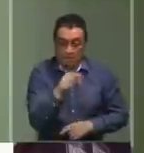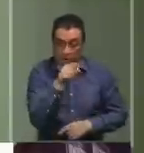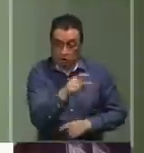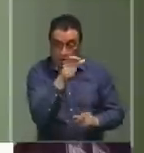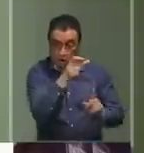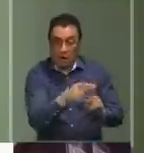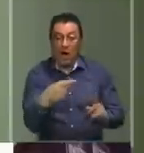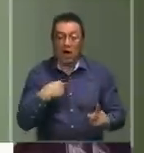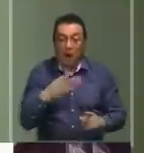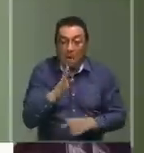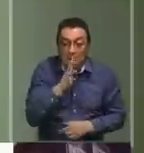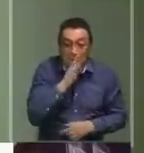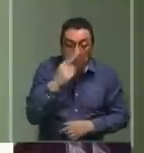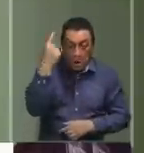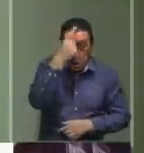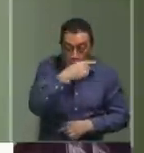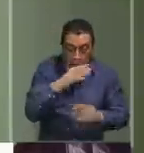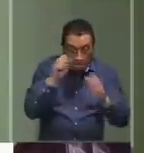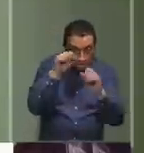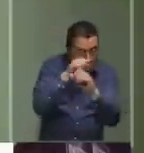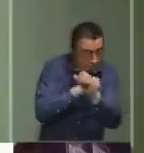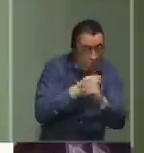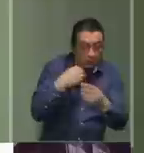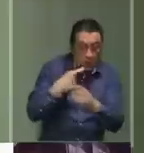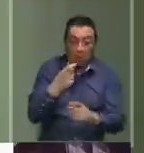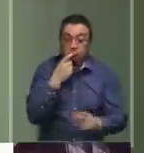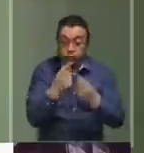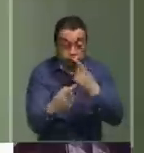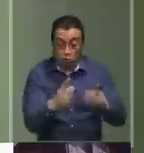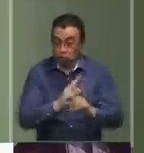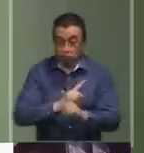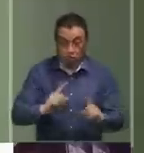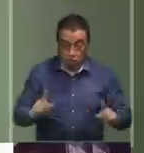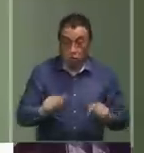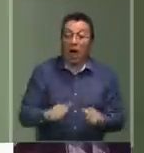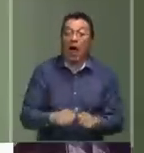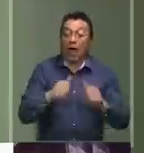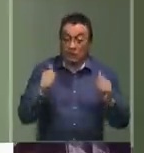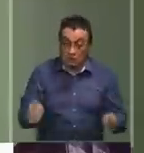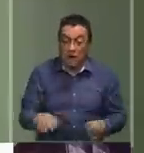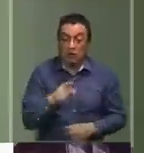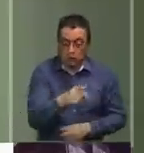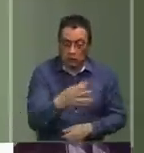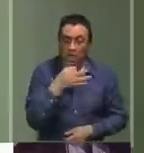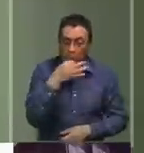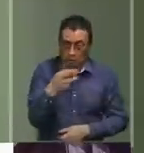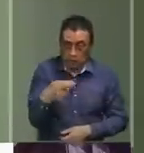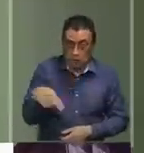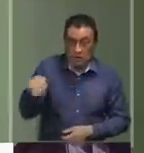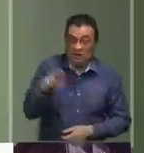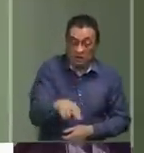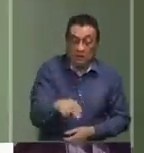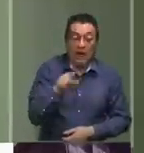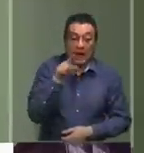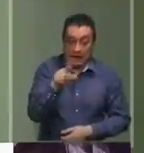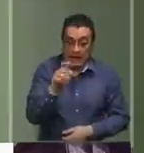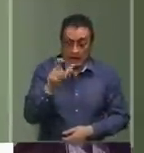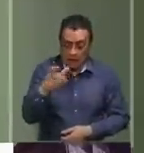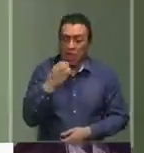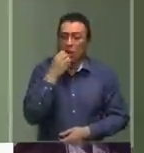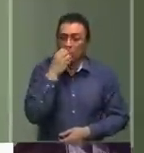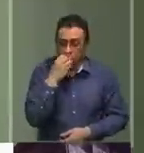que va a esconder la cara respecto de los hechos que le están planteando. Es más, su señoría, insisto, él reconoce